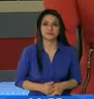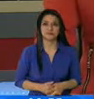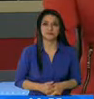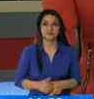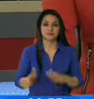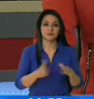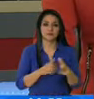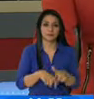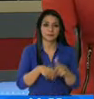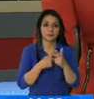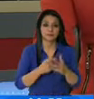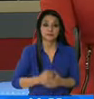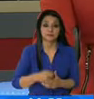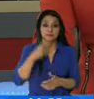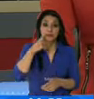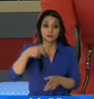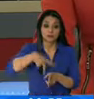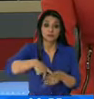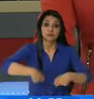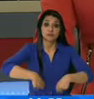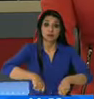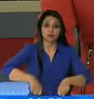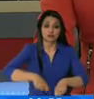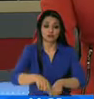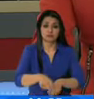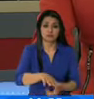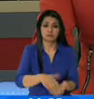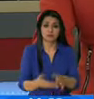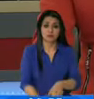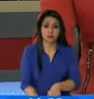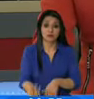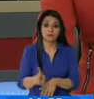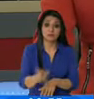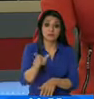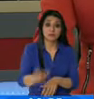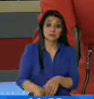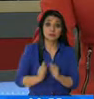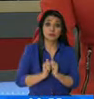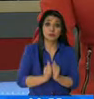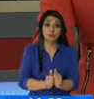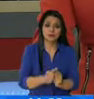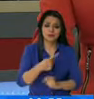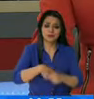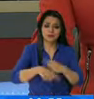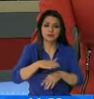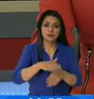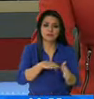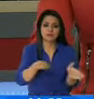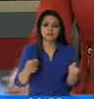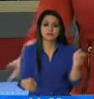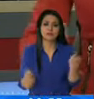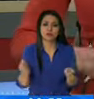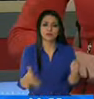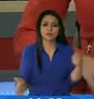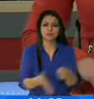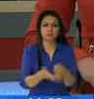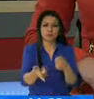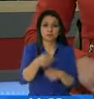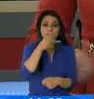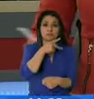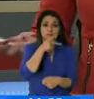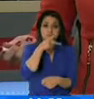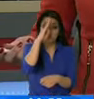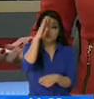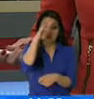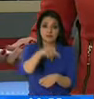Entonces les contamos que un motociclista murió y su acompañante resultó herido al ser impactado por una camioneta en Puerto Viejo. La policía investiga el